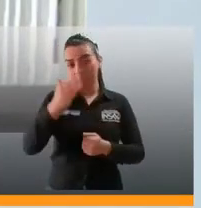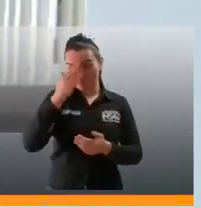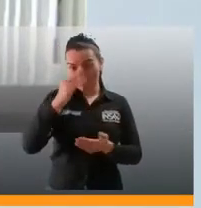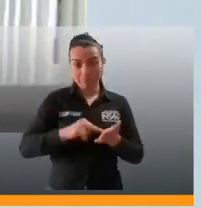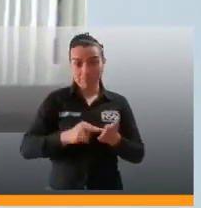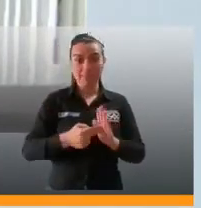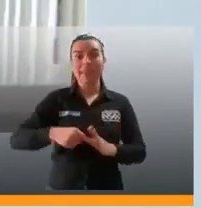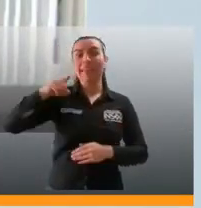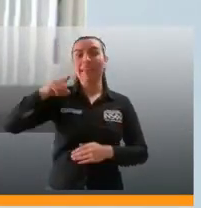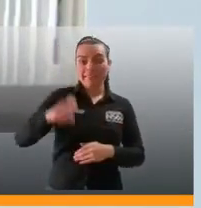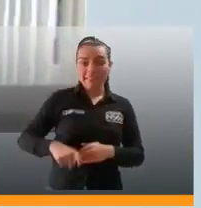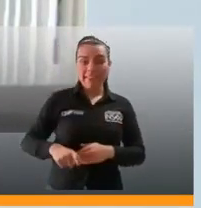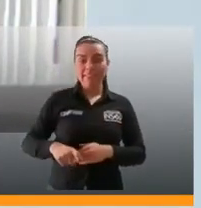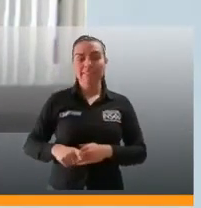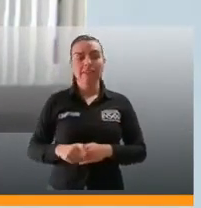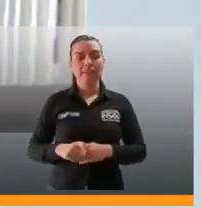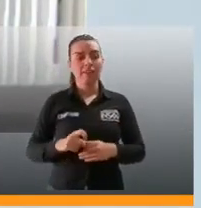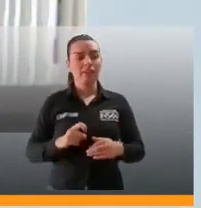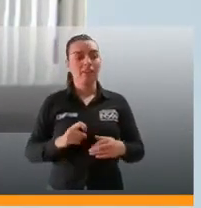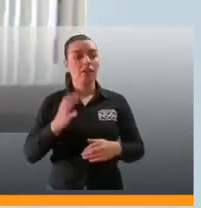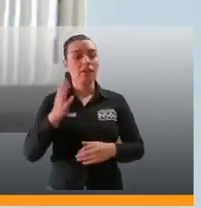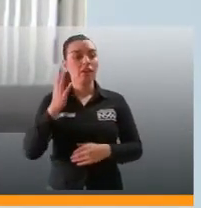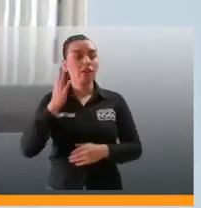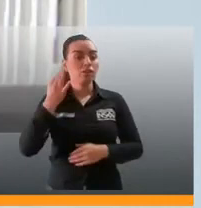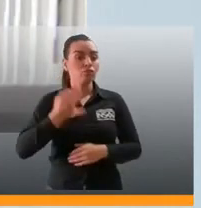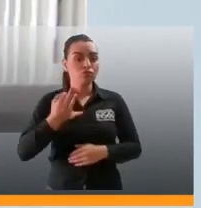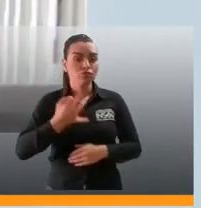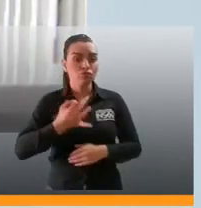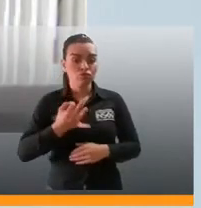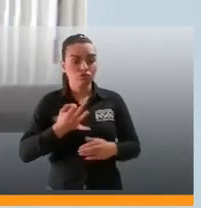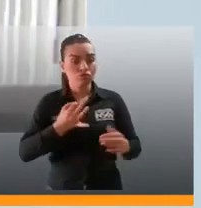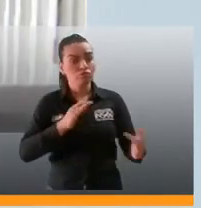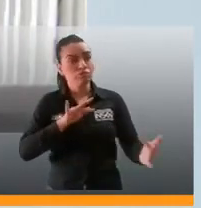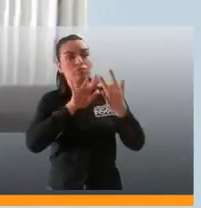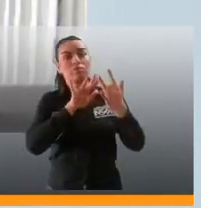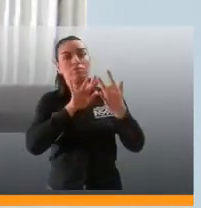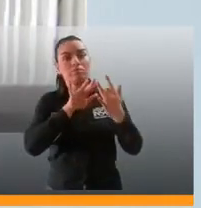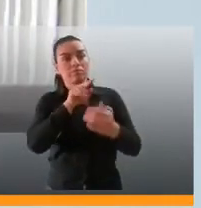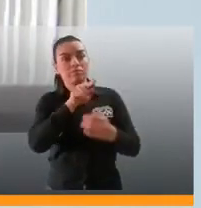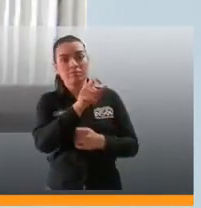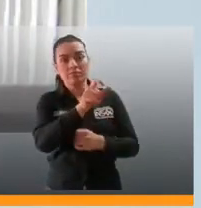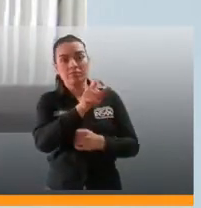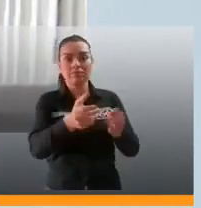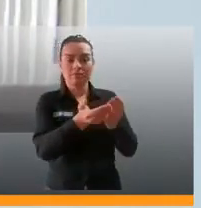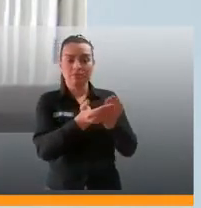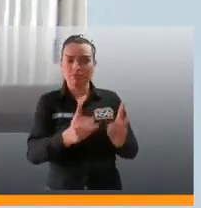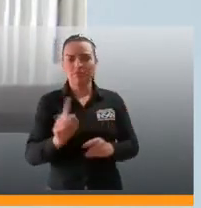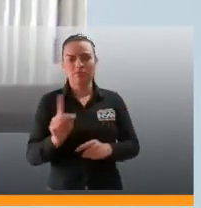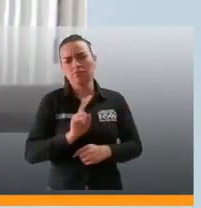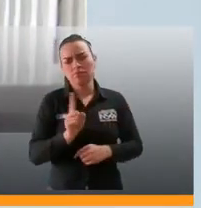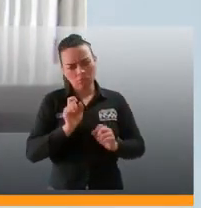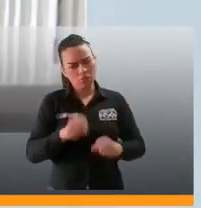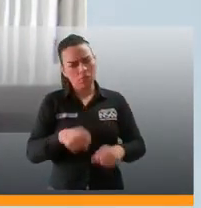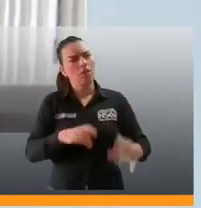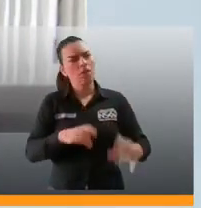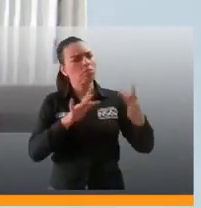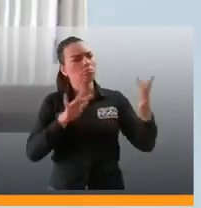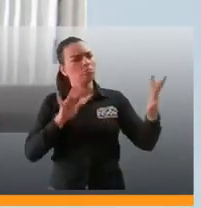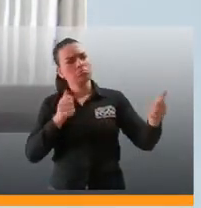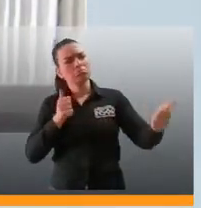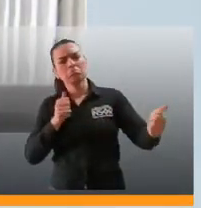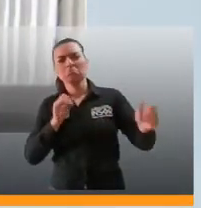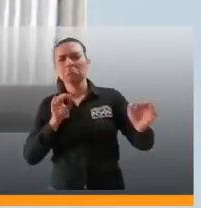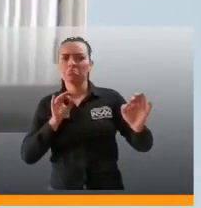estar conectados todo el tiempo para poder trabajar con nuestros estudiantes. Y eso es uno de los puntos que podemos cuando tenemos dificultades en